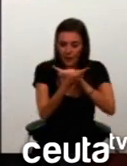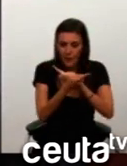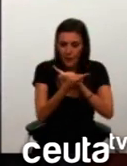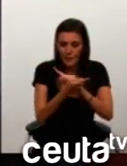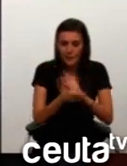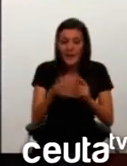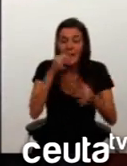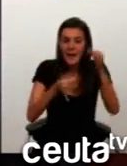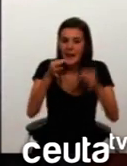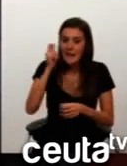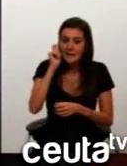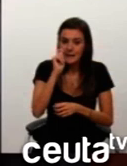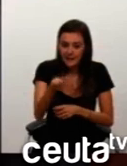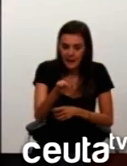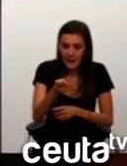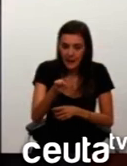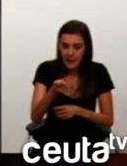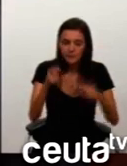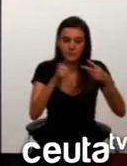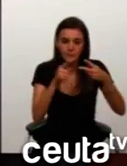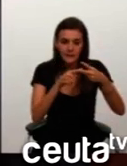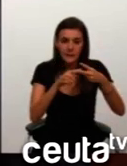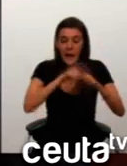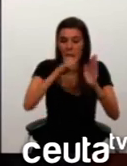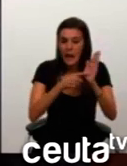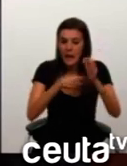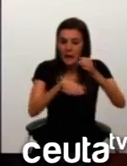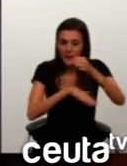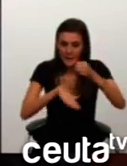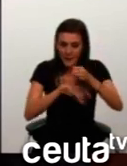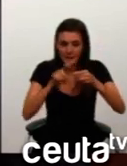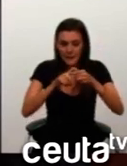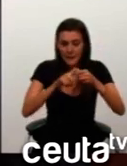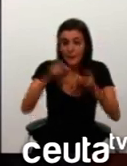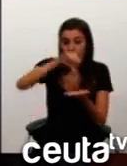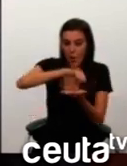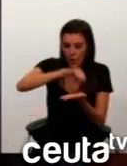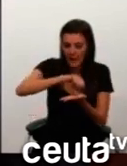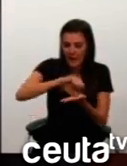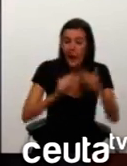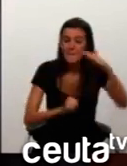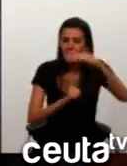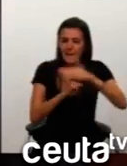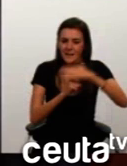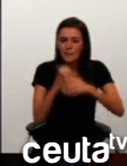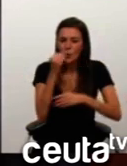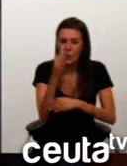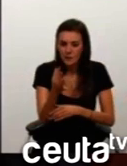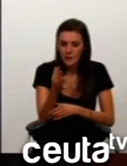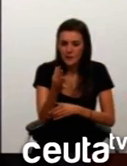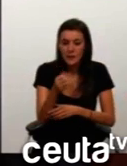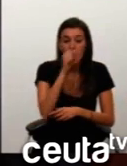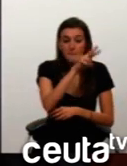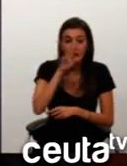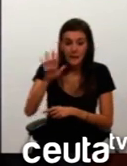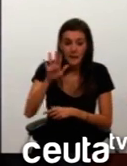la sentencia, lo que dice la ley de base de régimen local, es que como máximo puede haber